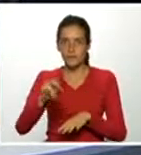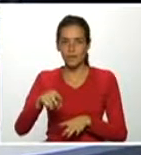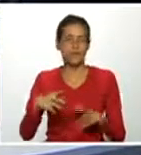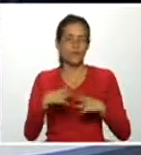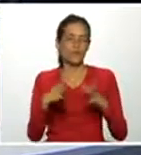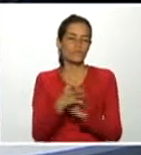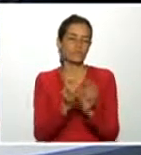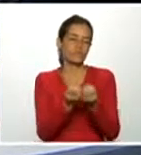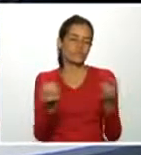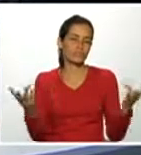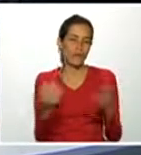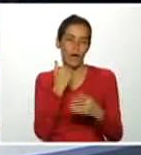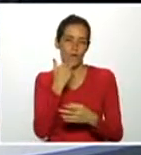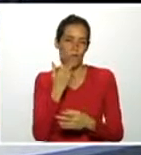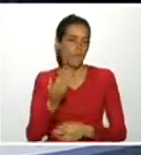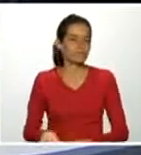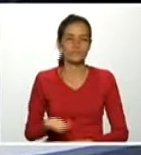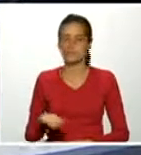toda una gran entidad y toda